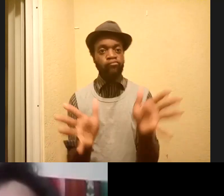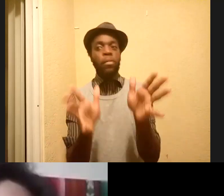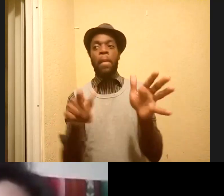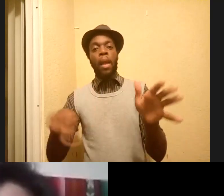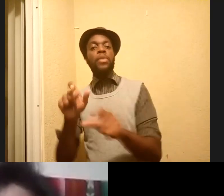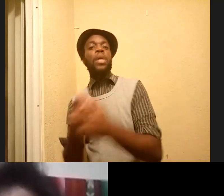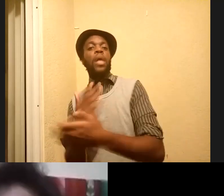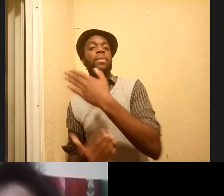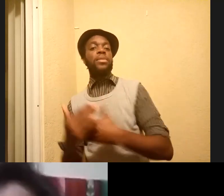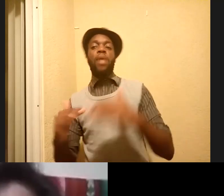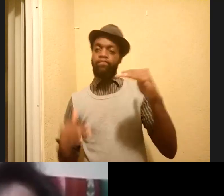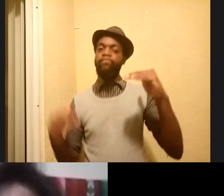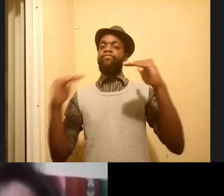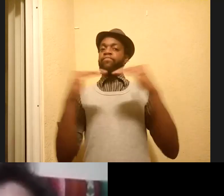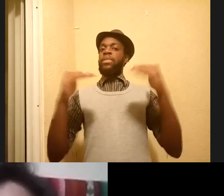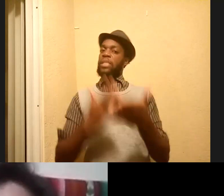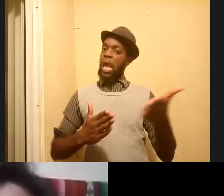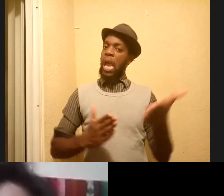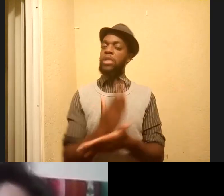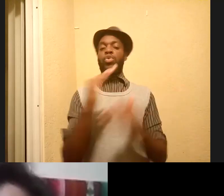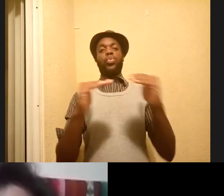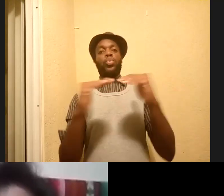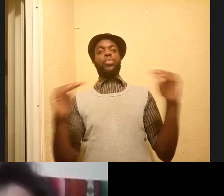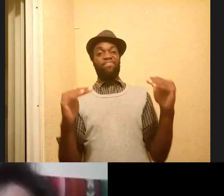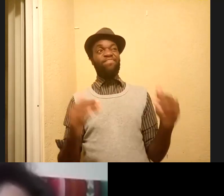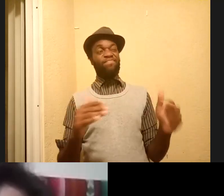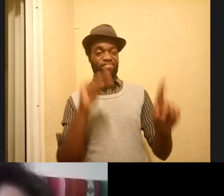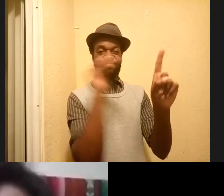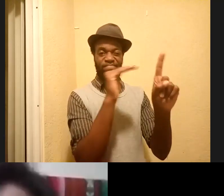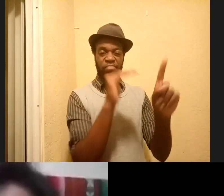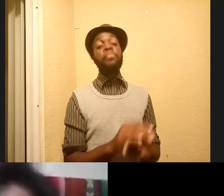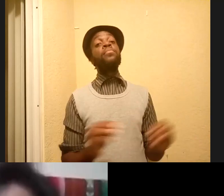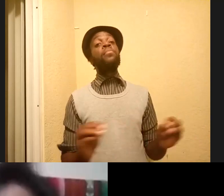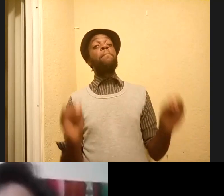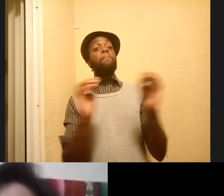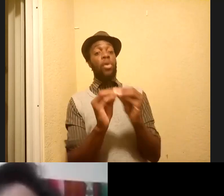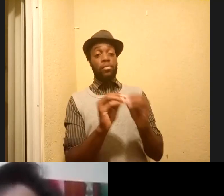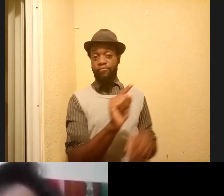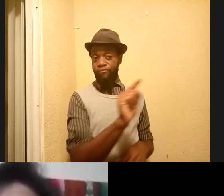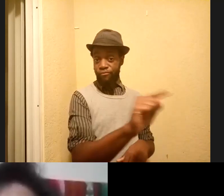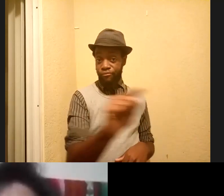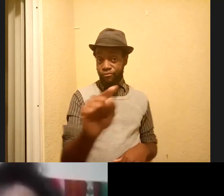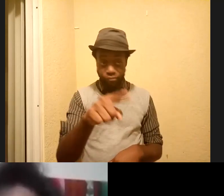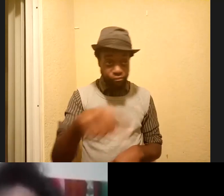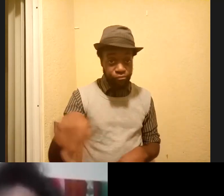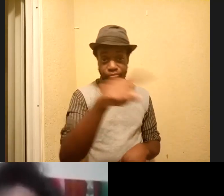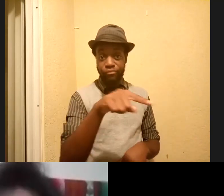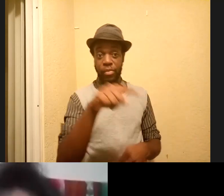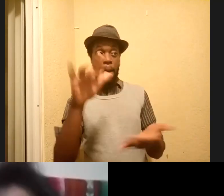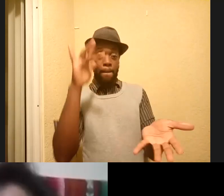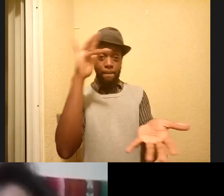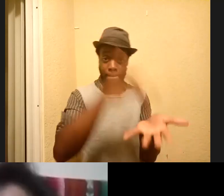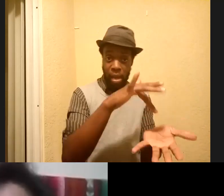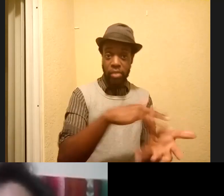también es muy importante reiterar que la participación de parte de nosotros, siendo